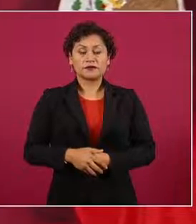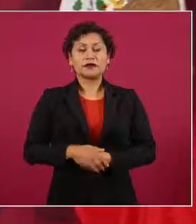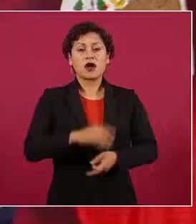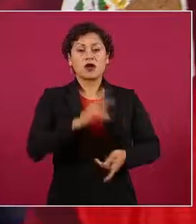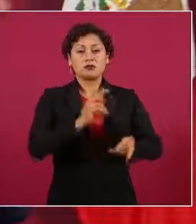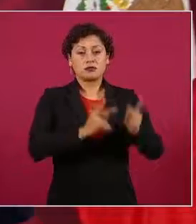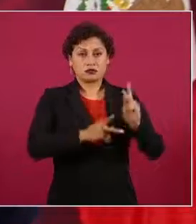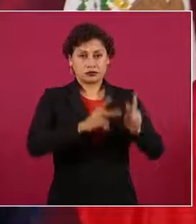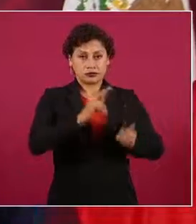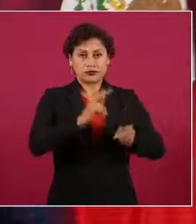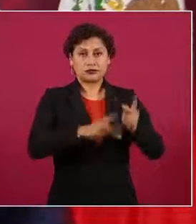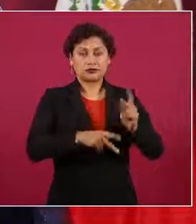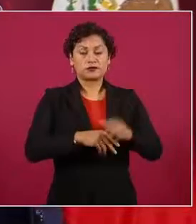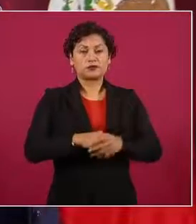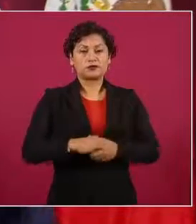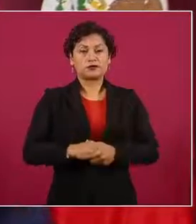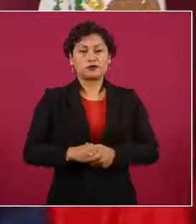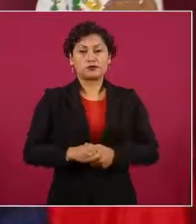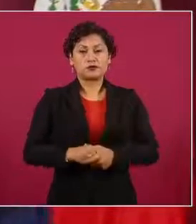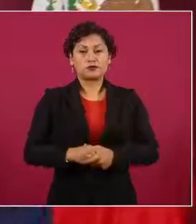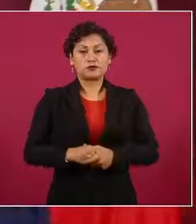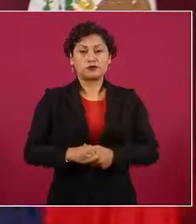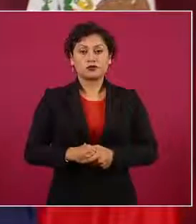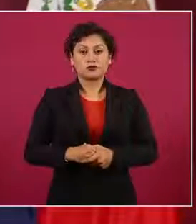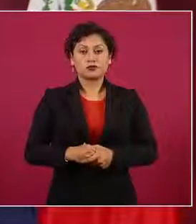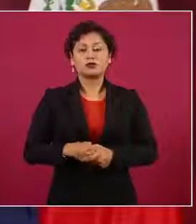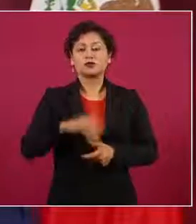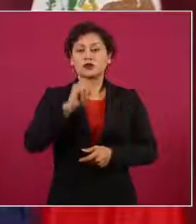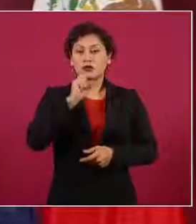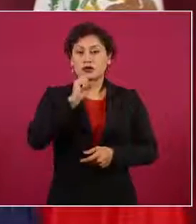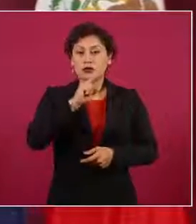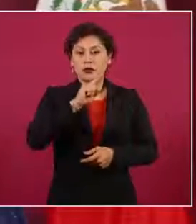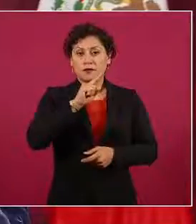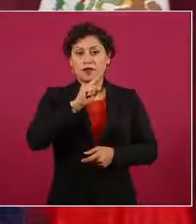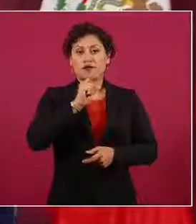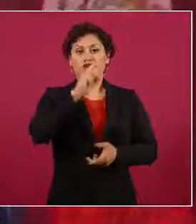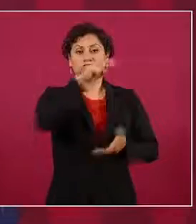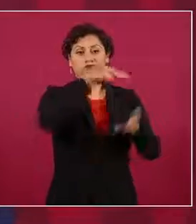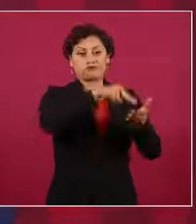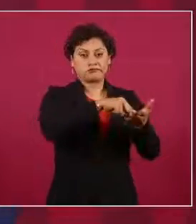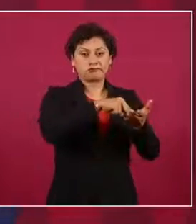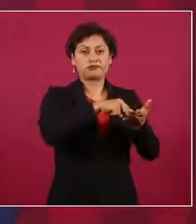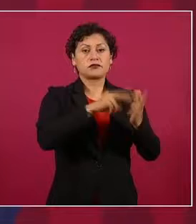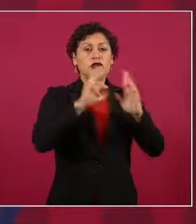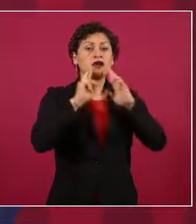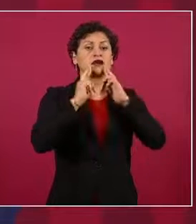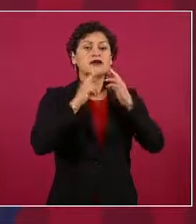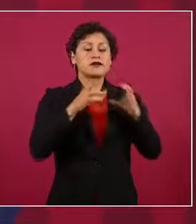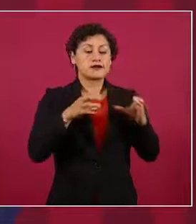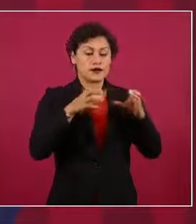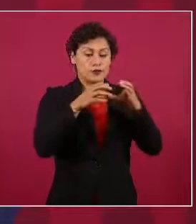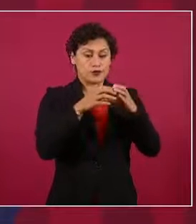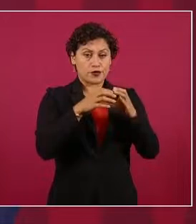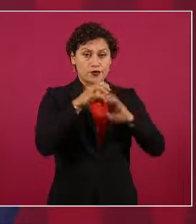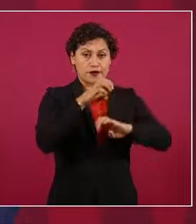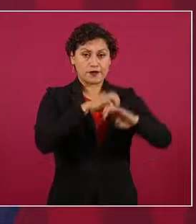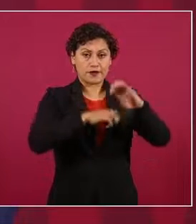tuvimos hace una reunión entre empresarios mexicanos y empresarios estadounidenses.